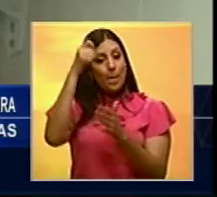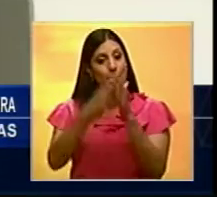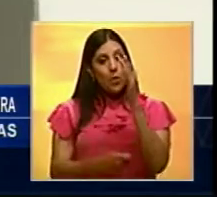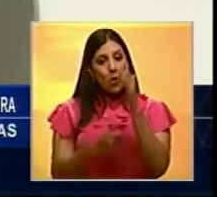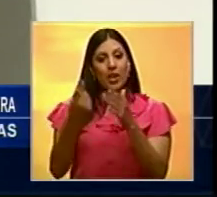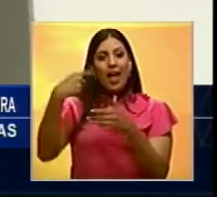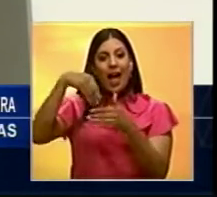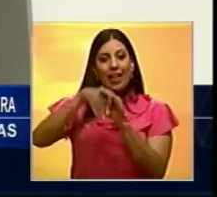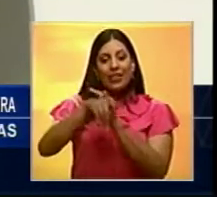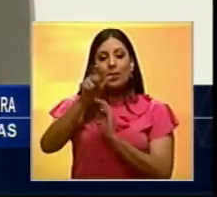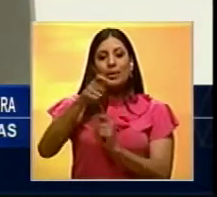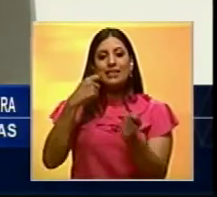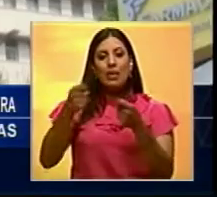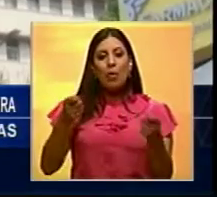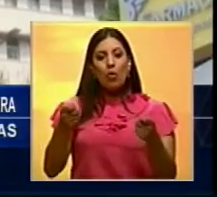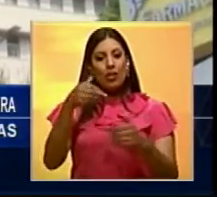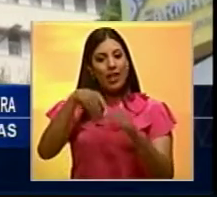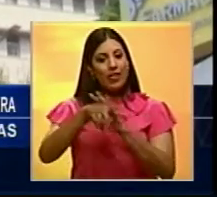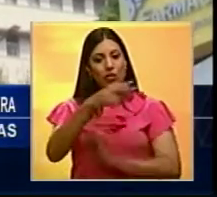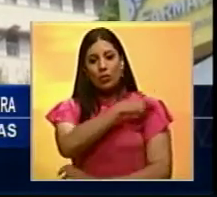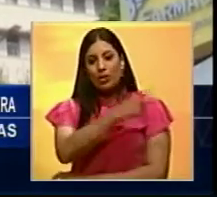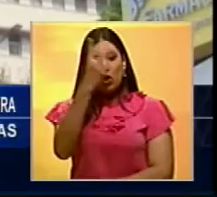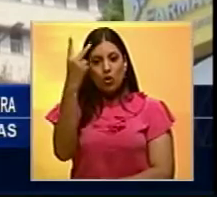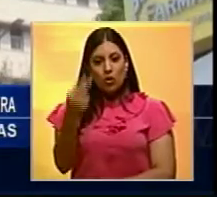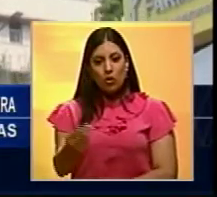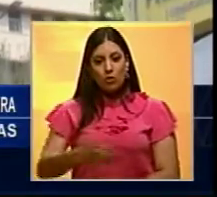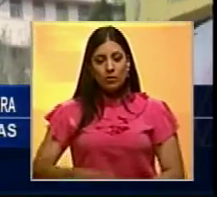el ingreso de vendedores ambulantes.